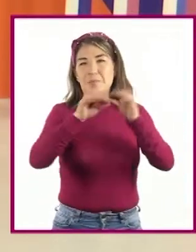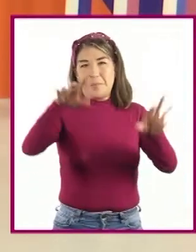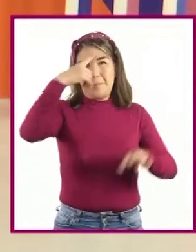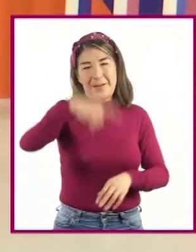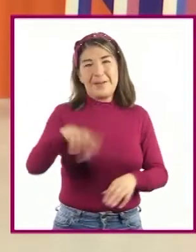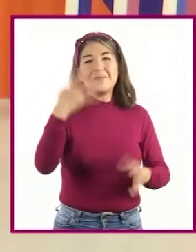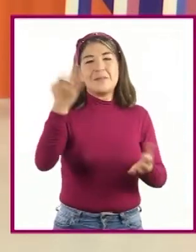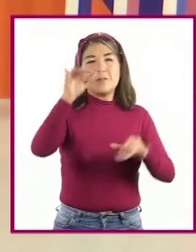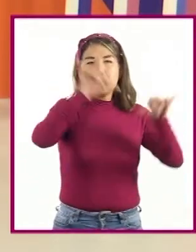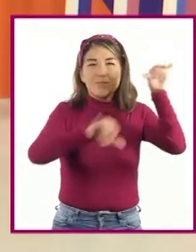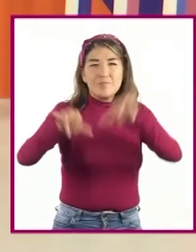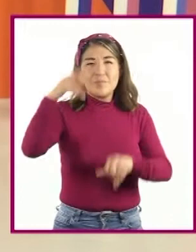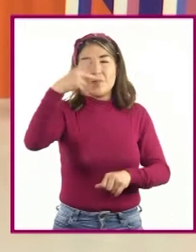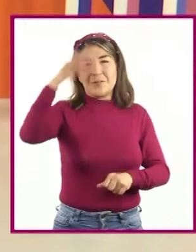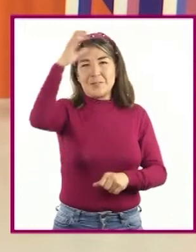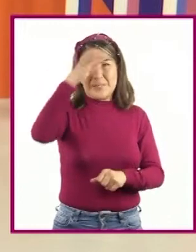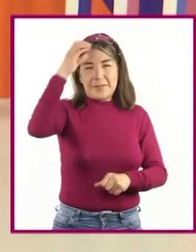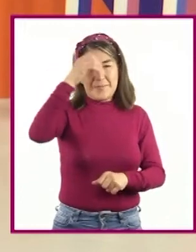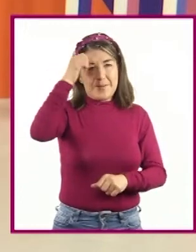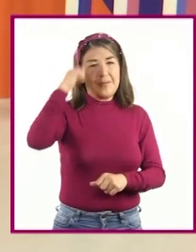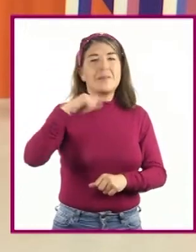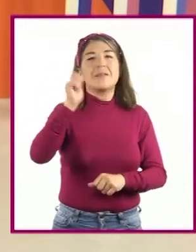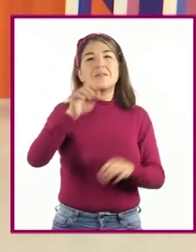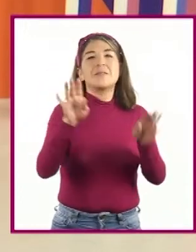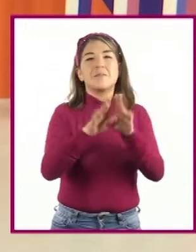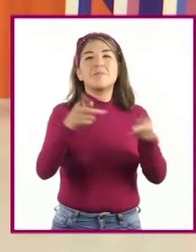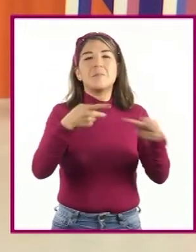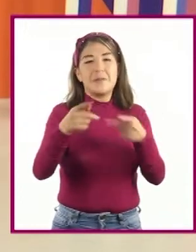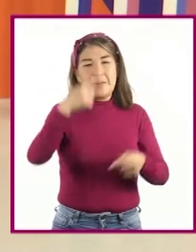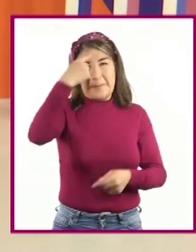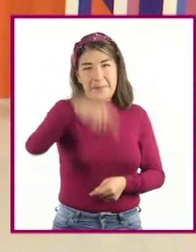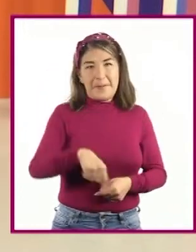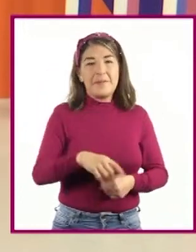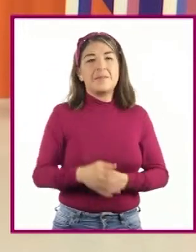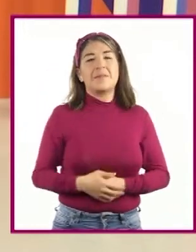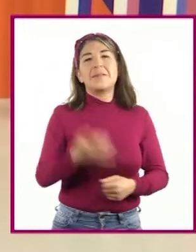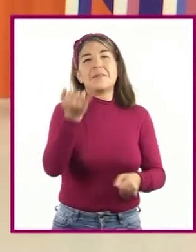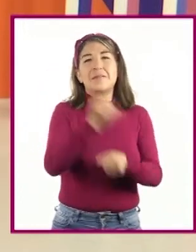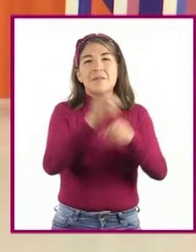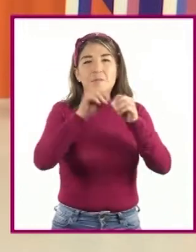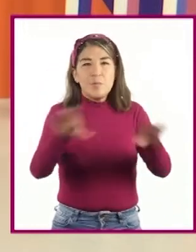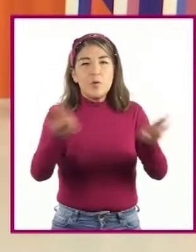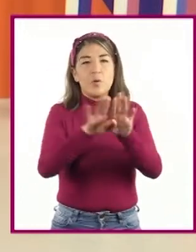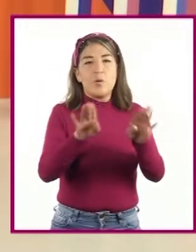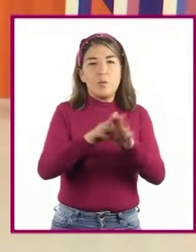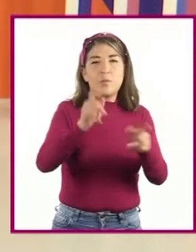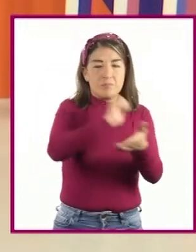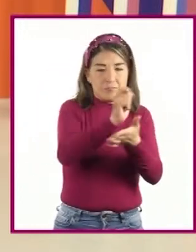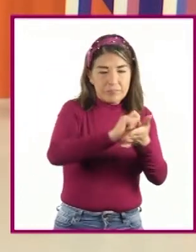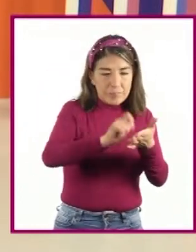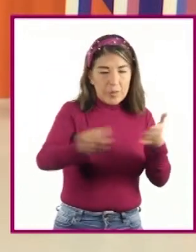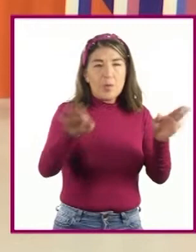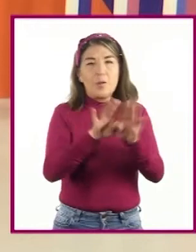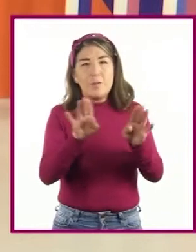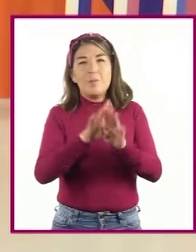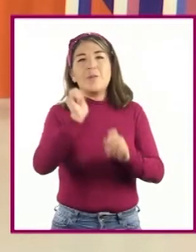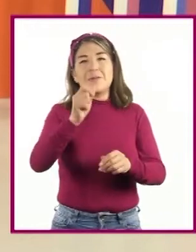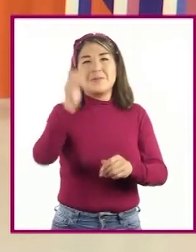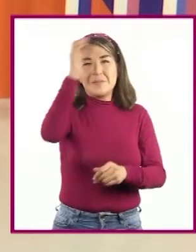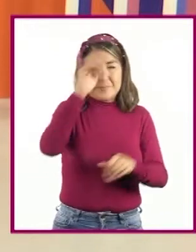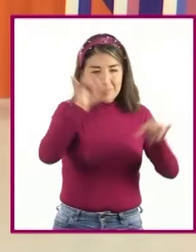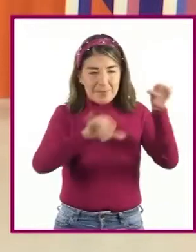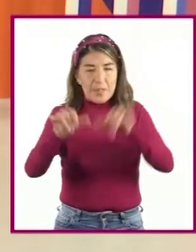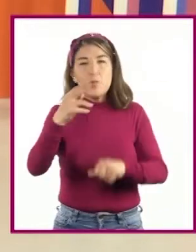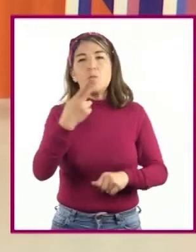científicos. Esto como parte del proceso que se sigue al elaborar informes de experimentos científicos, utilizando adecuadamente